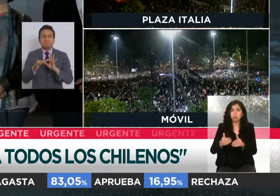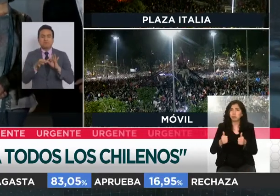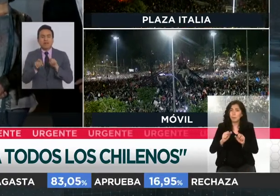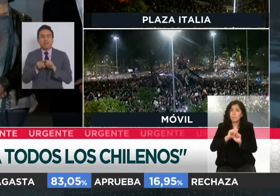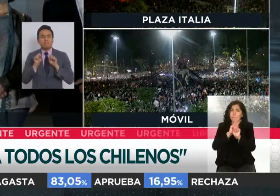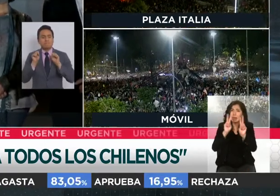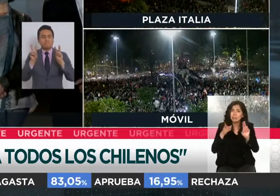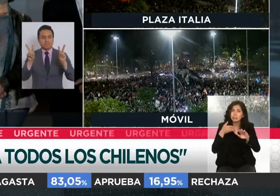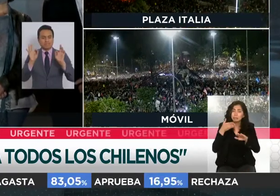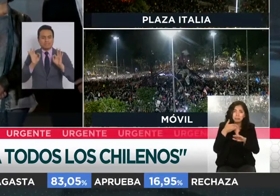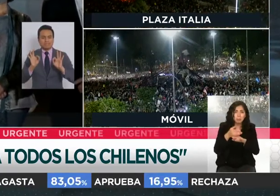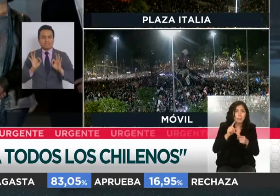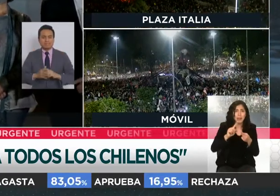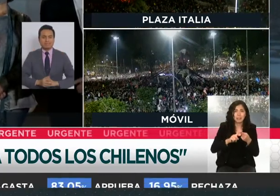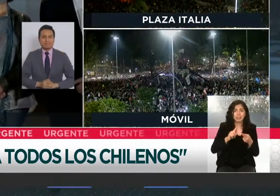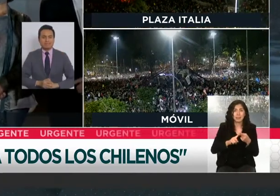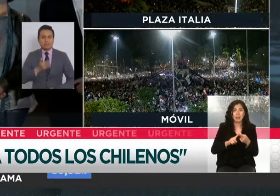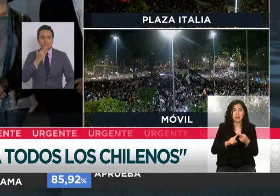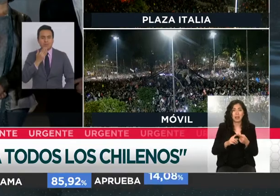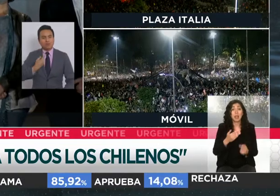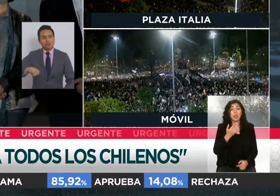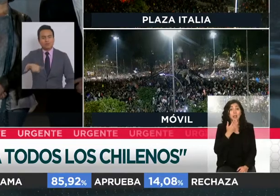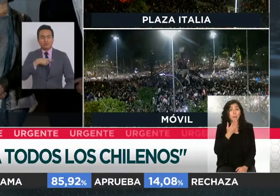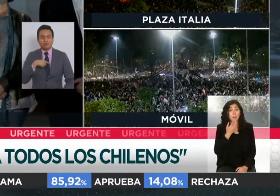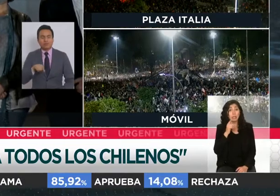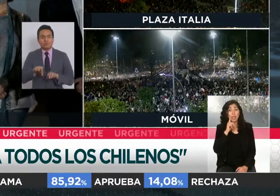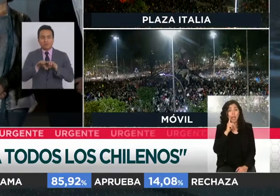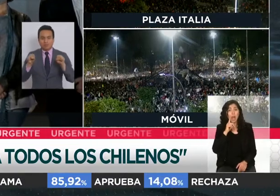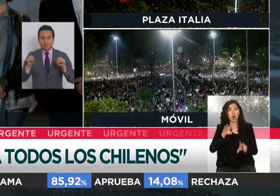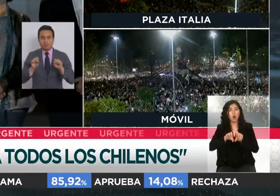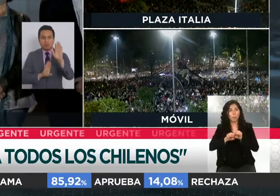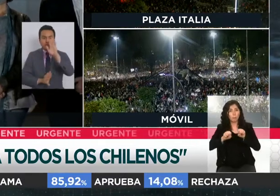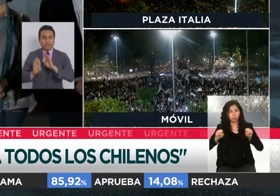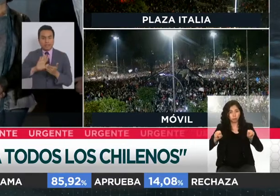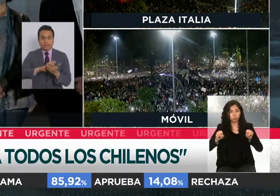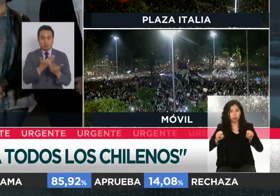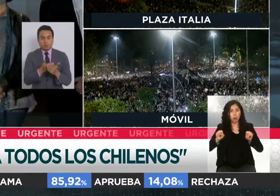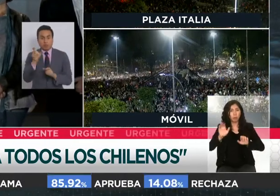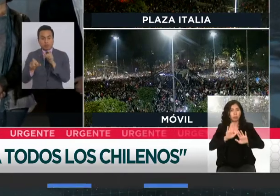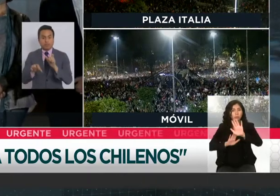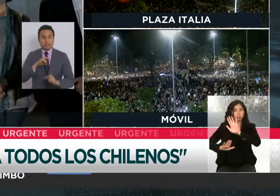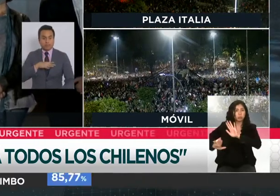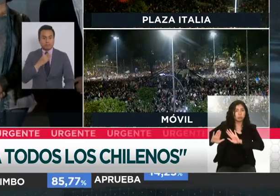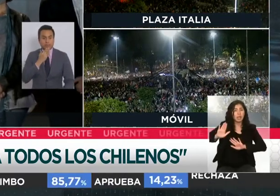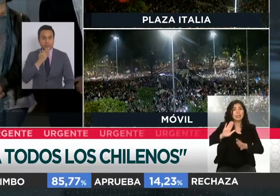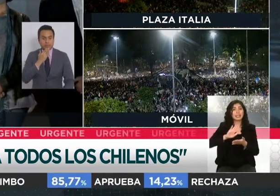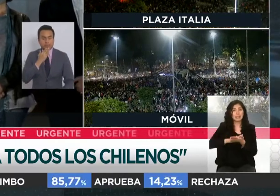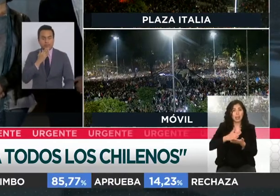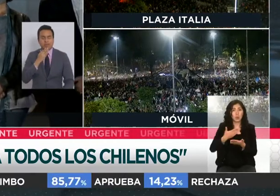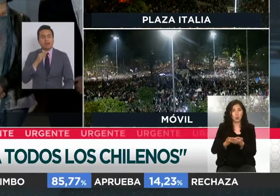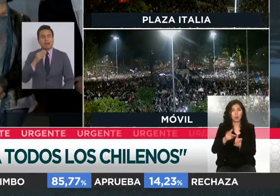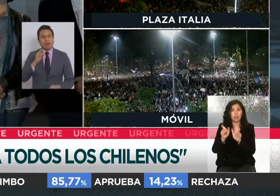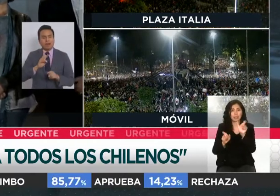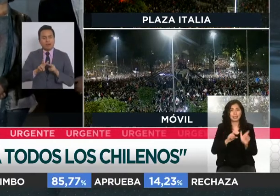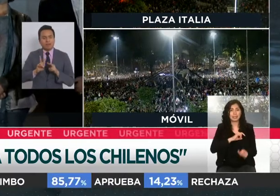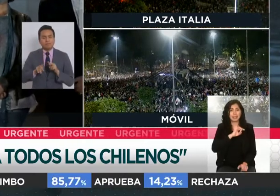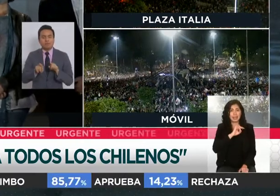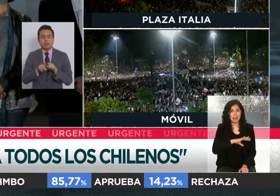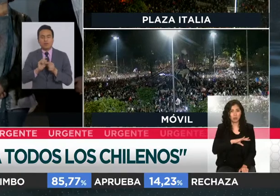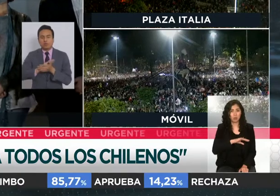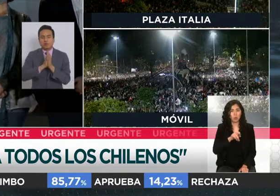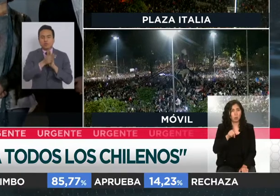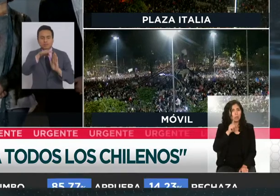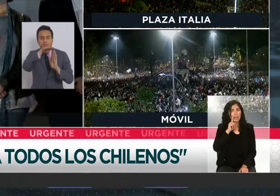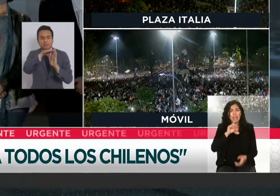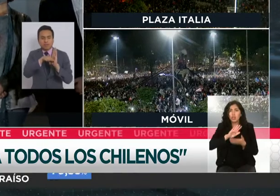paz. También teníamos el compromiso de proteger la salud de los chilenos, para lo cual aplicamos